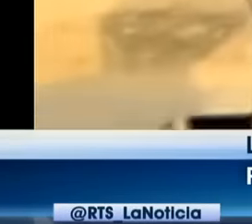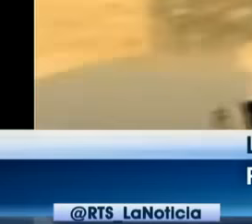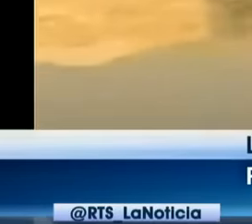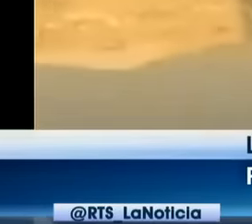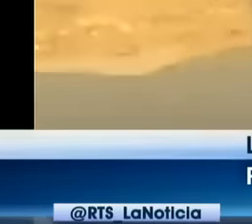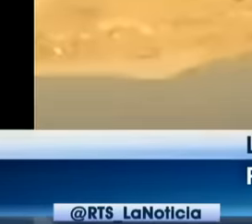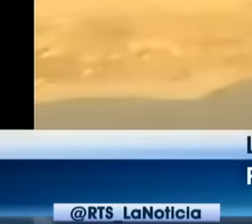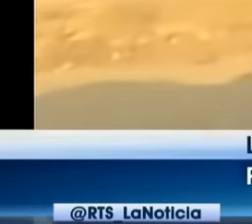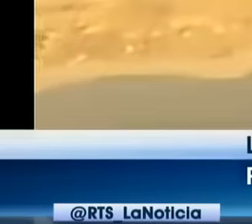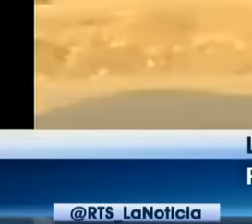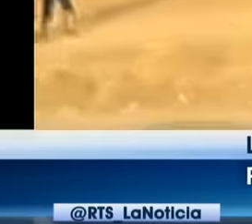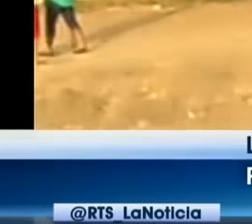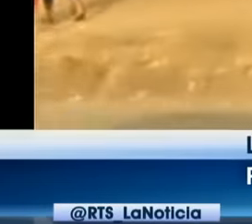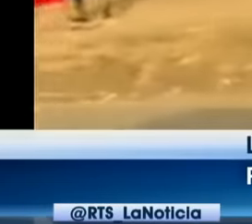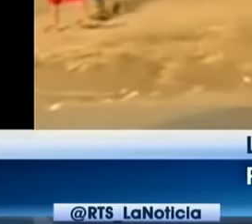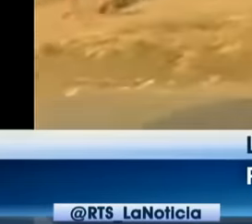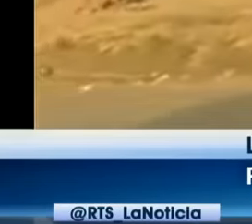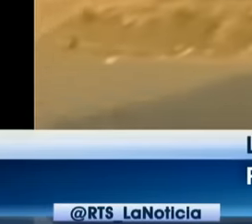ha traído